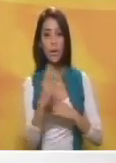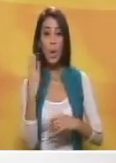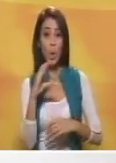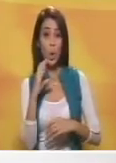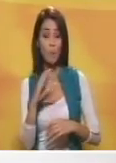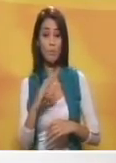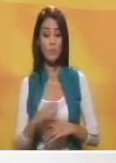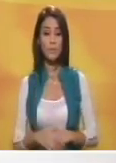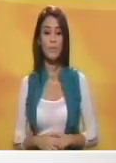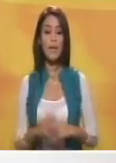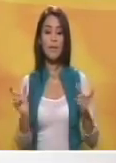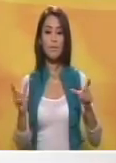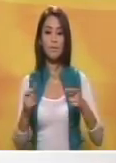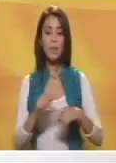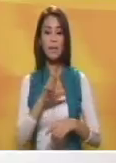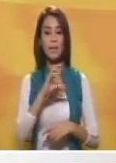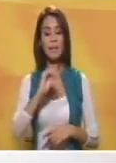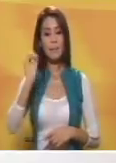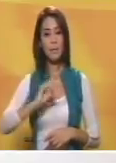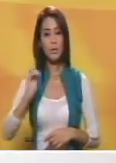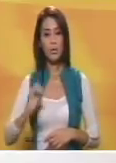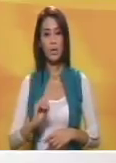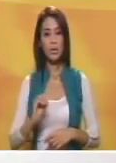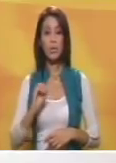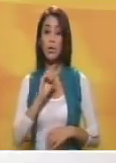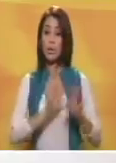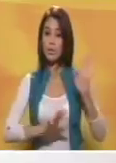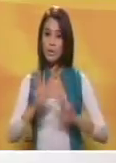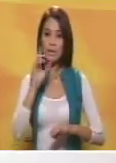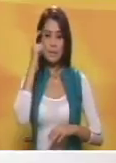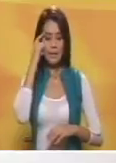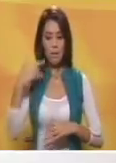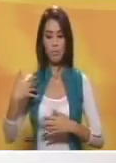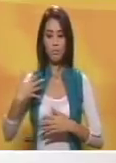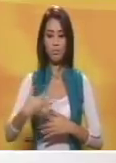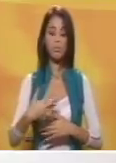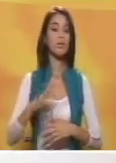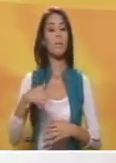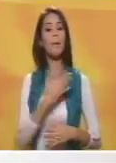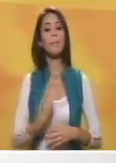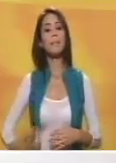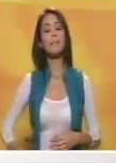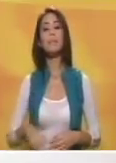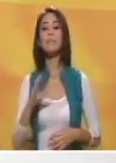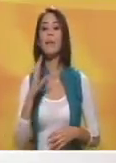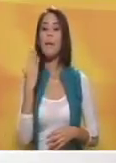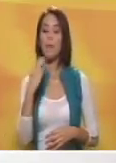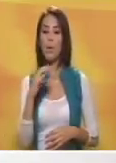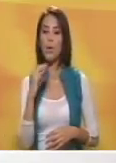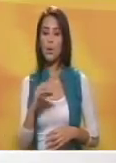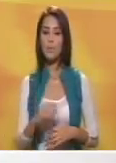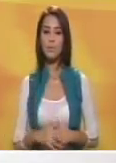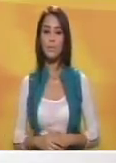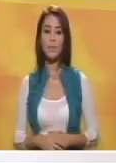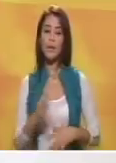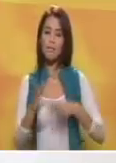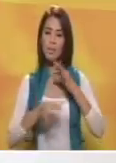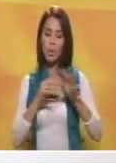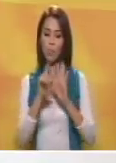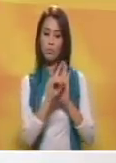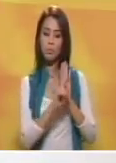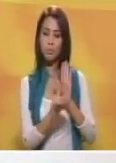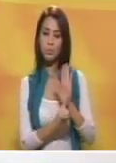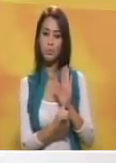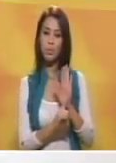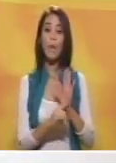su país disminuyó 30% estos 15 días después que el presidente Juan Manuel Santos ordenara incrementar el rigor de los controles